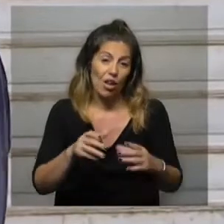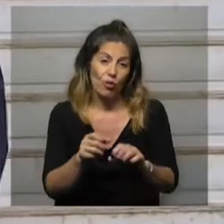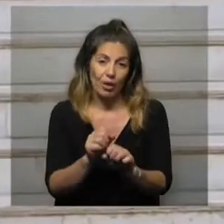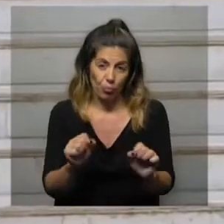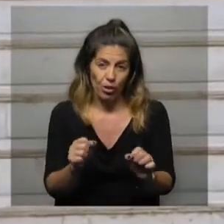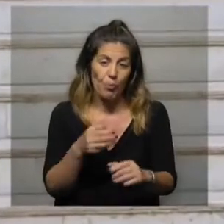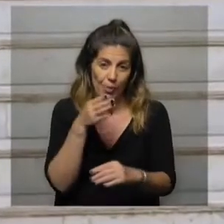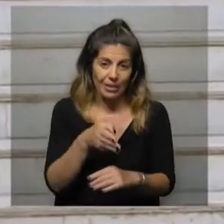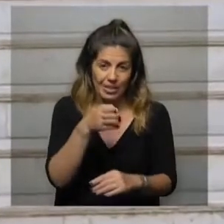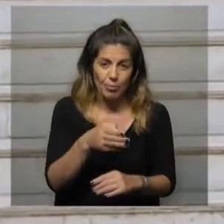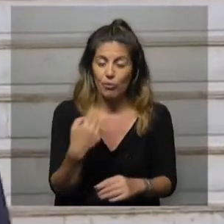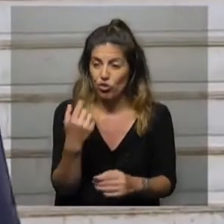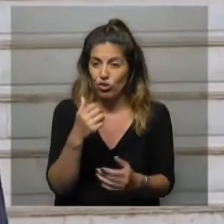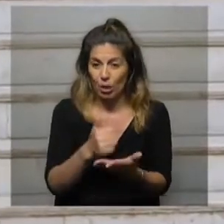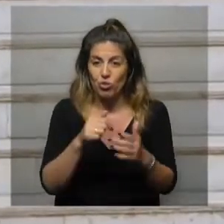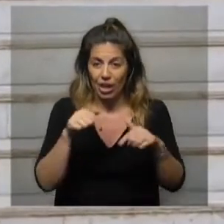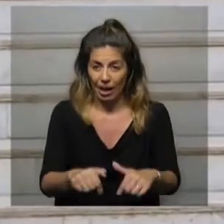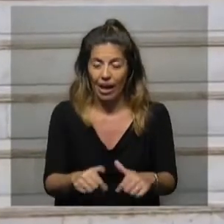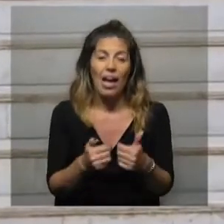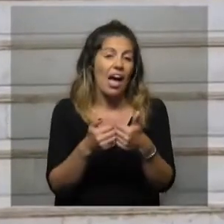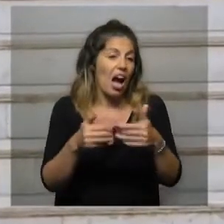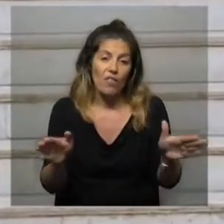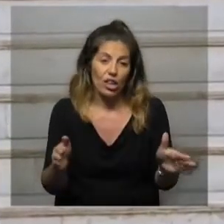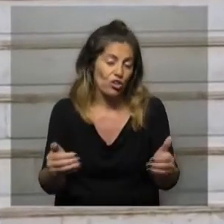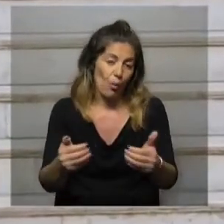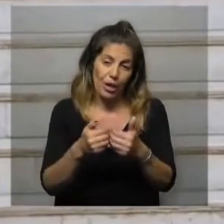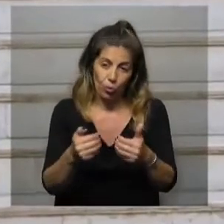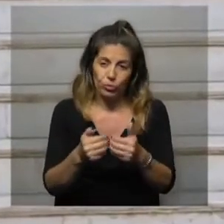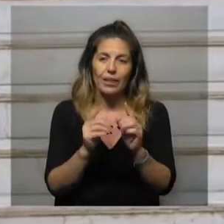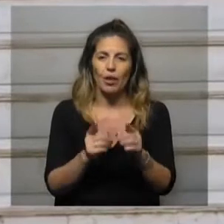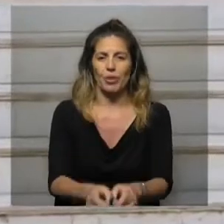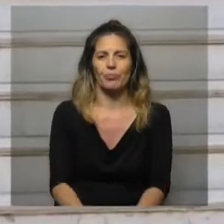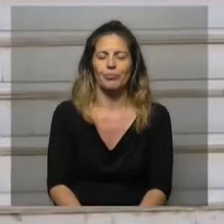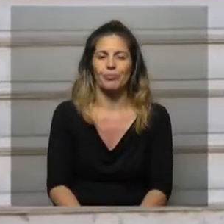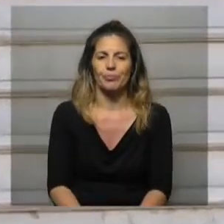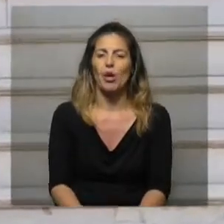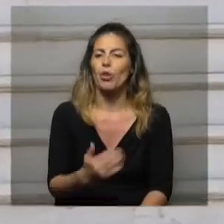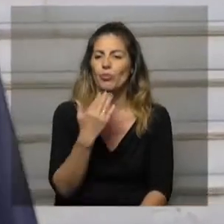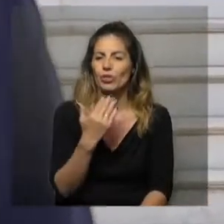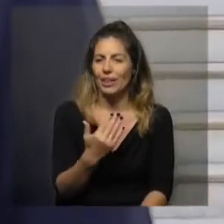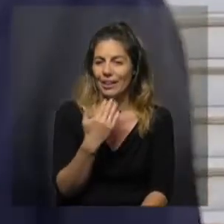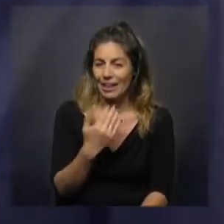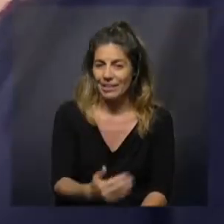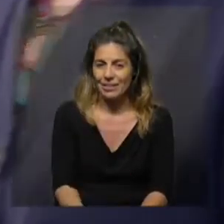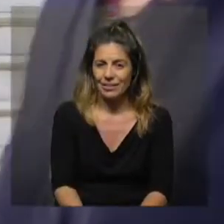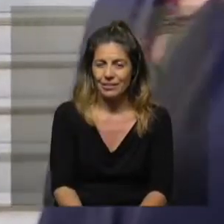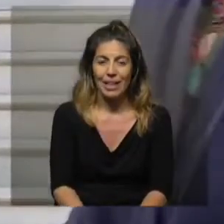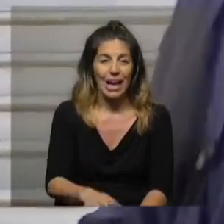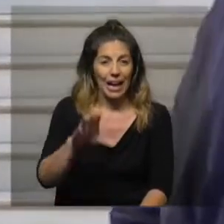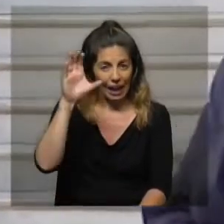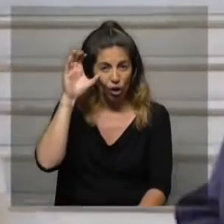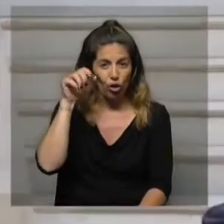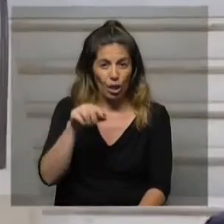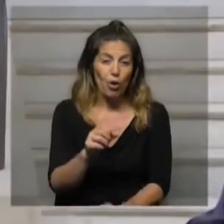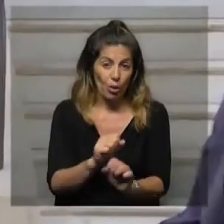pero nosotros estamos acá estamos abiertos también a cualquier consulta que puedan tener muy bien María Muchas gracias recordamos que